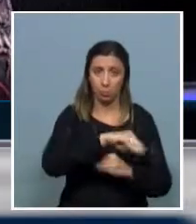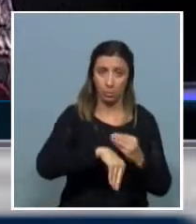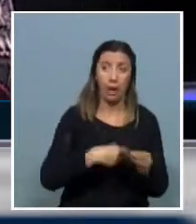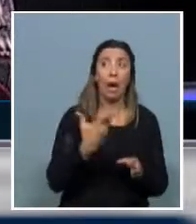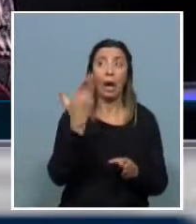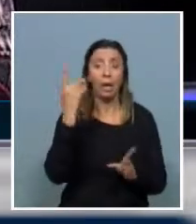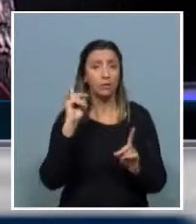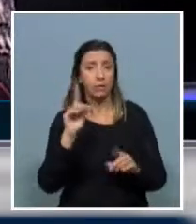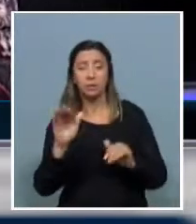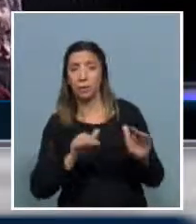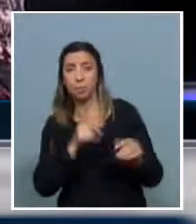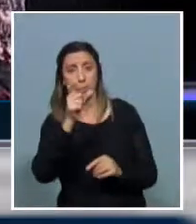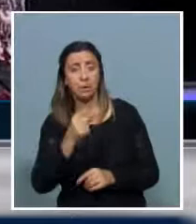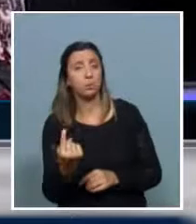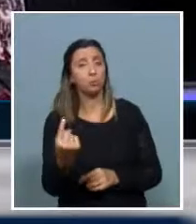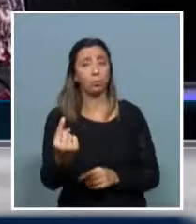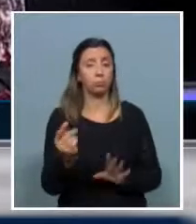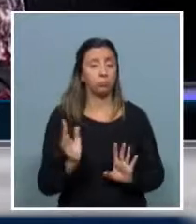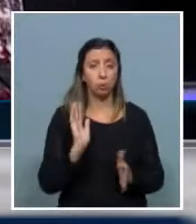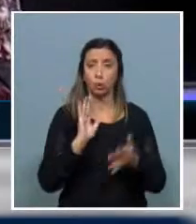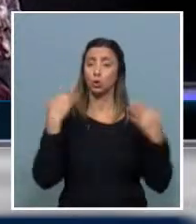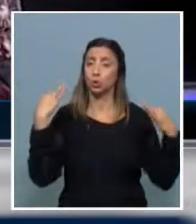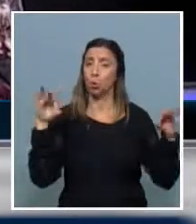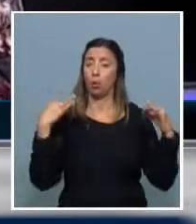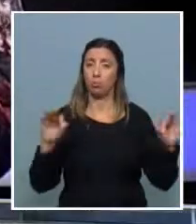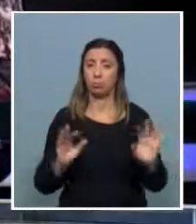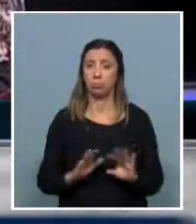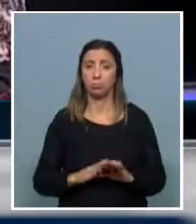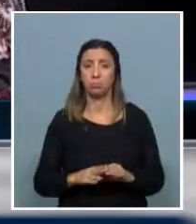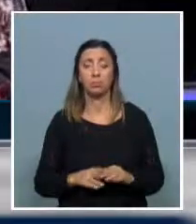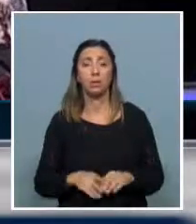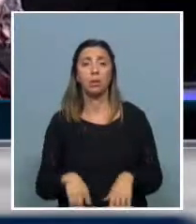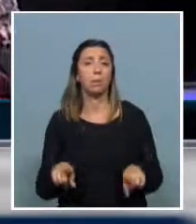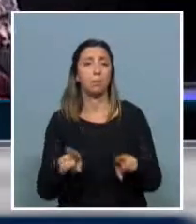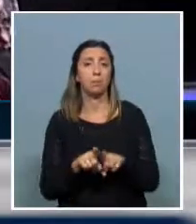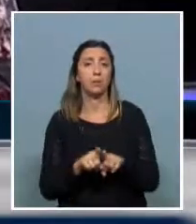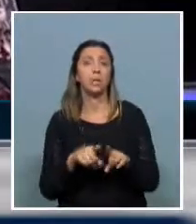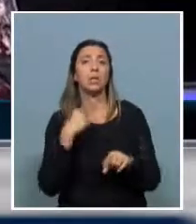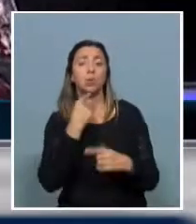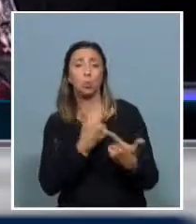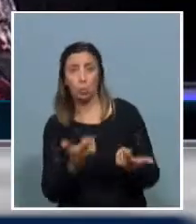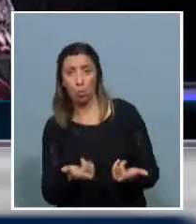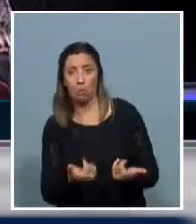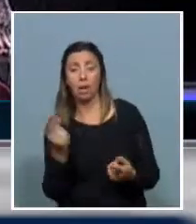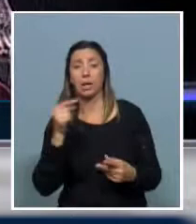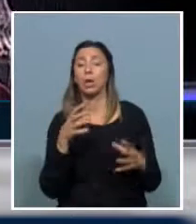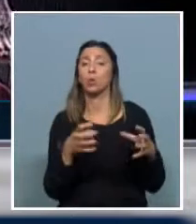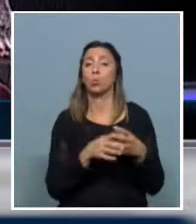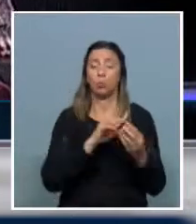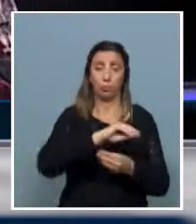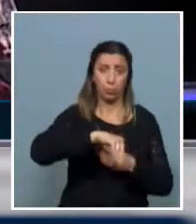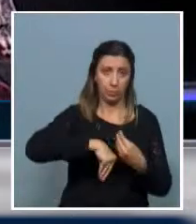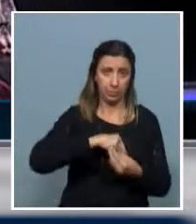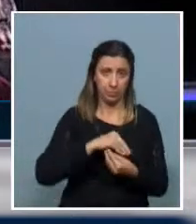otras oportunidades se ha convocado a personas solas, sea solteros, ¿sí? A matrimonios sin hijos, a matrimonios con hijos. Acá era grupos